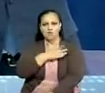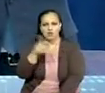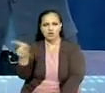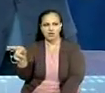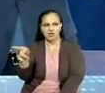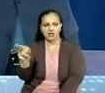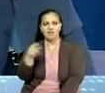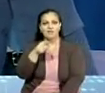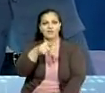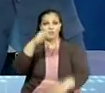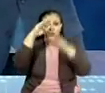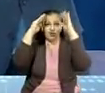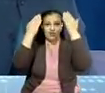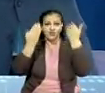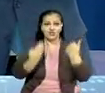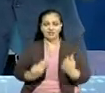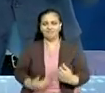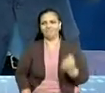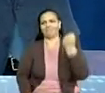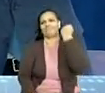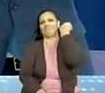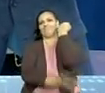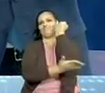Roselena. Ay.